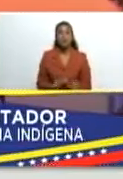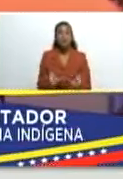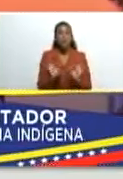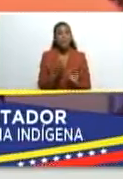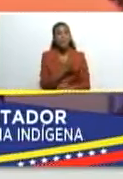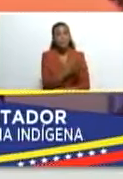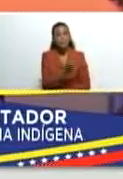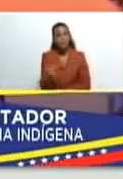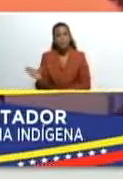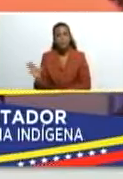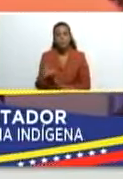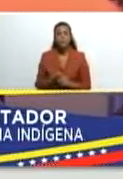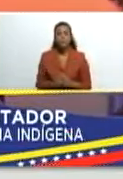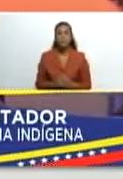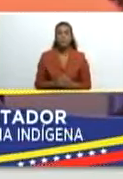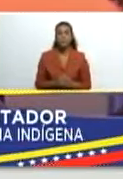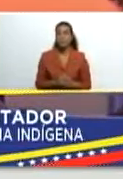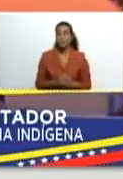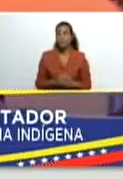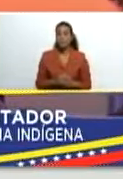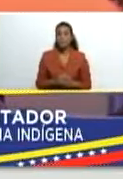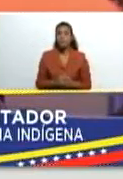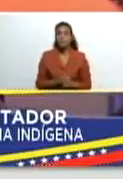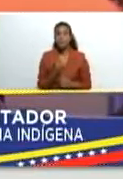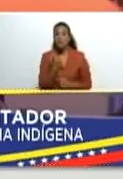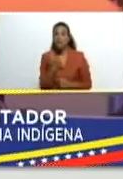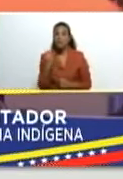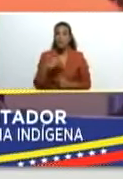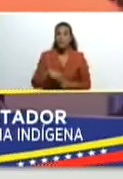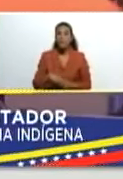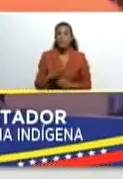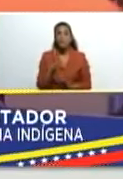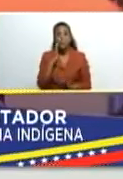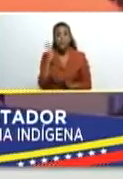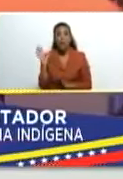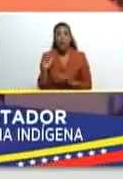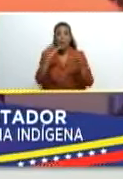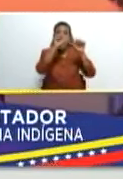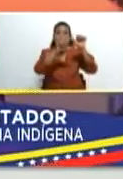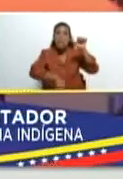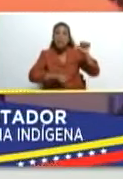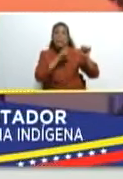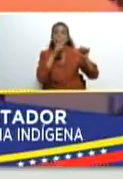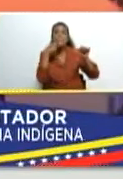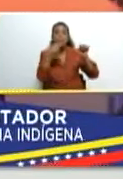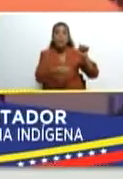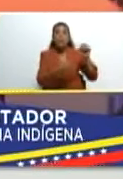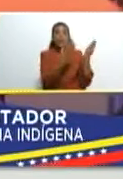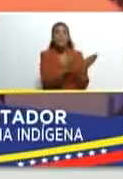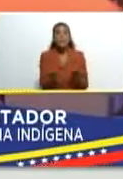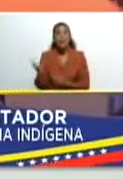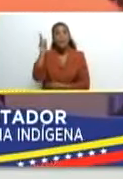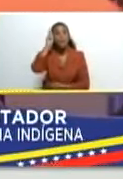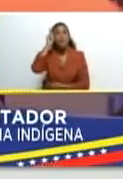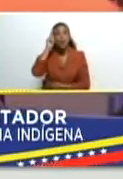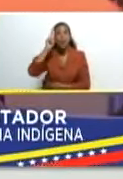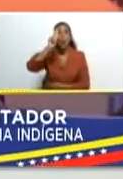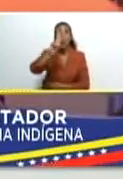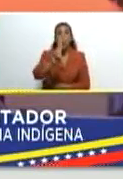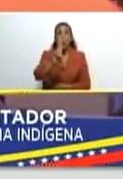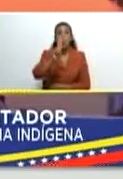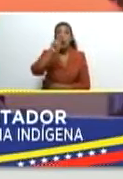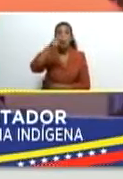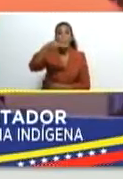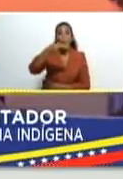especial. No se me quedó nadie de los que me pusieron en la lista, por lo menos. Al profesor Humberto José